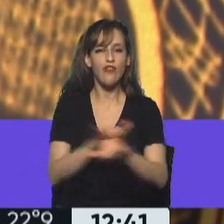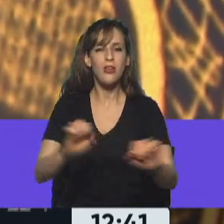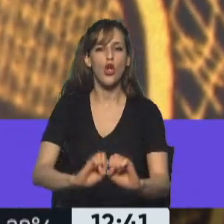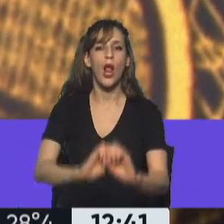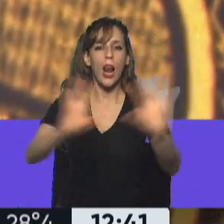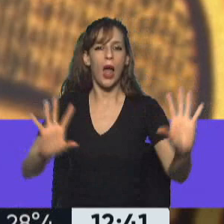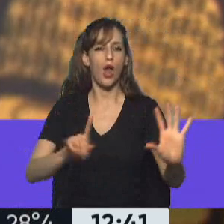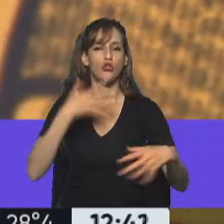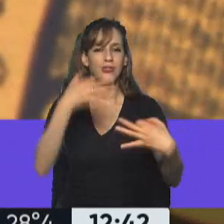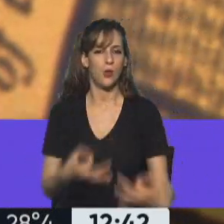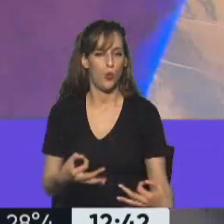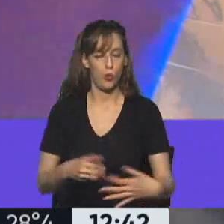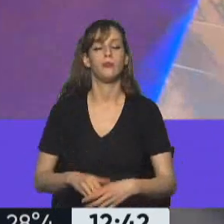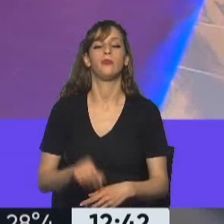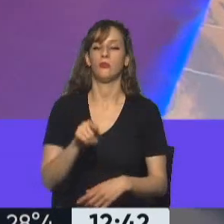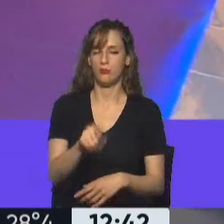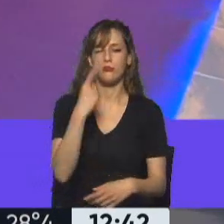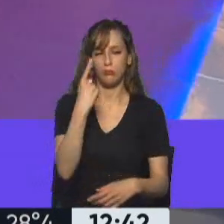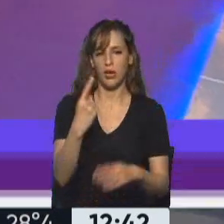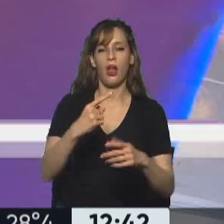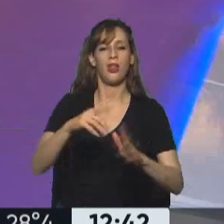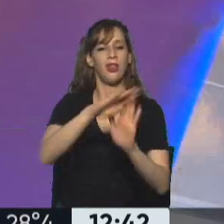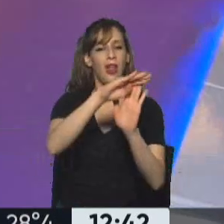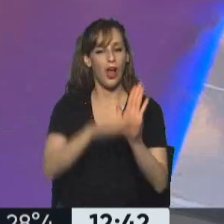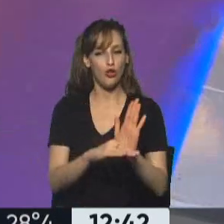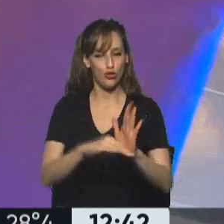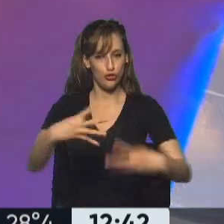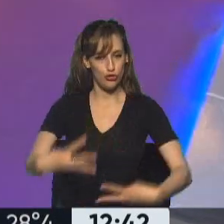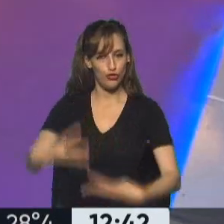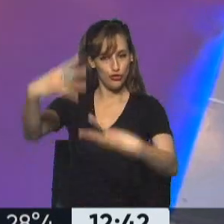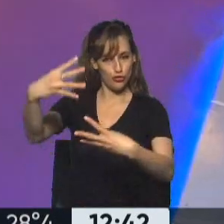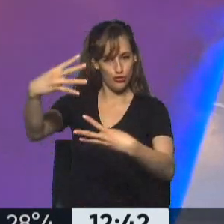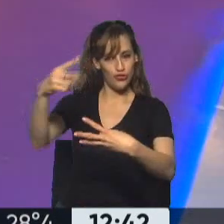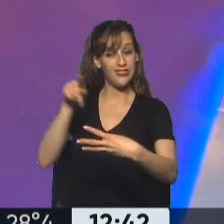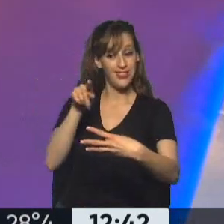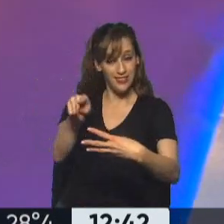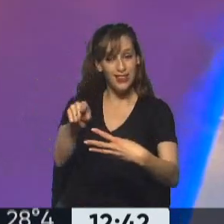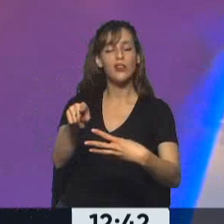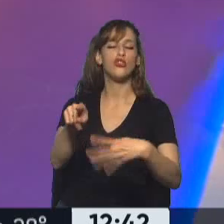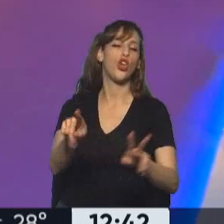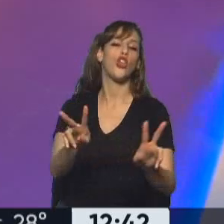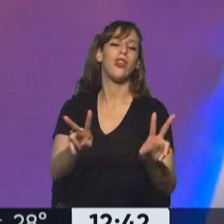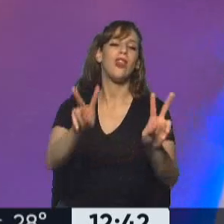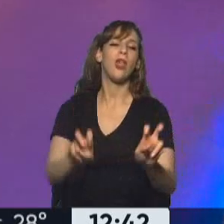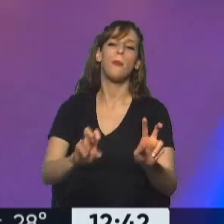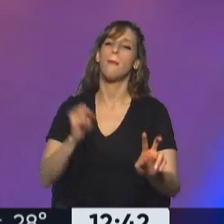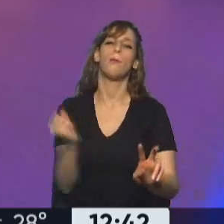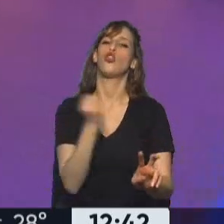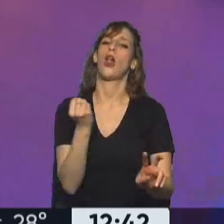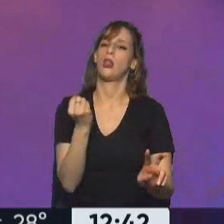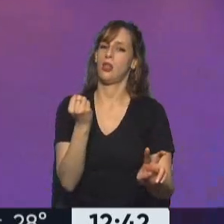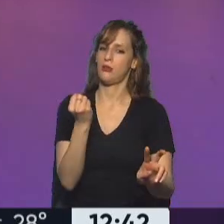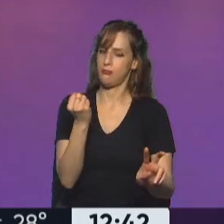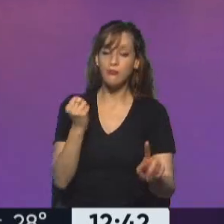vamos a avanzar con algunos datos que muestran un primer a una primera cuestión relevante yo hoy